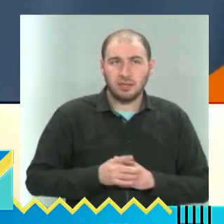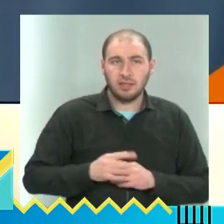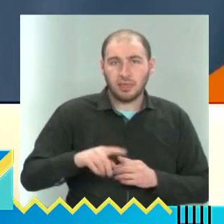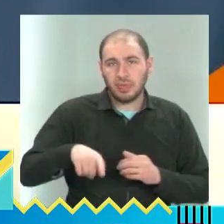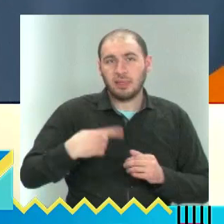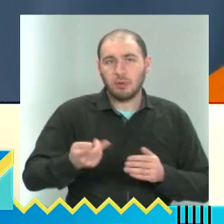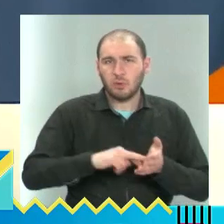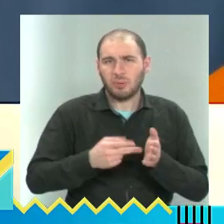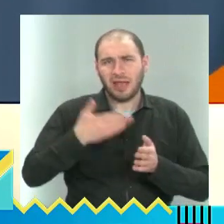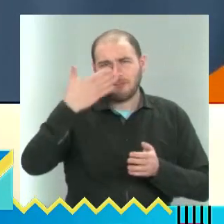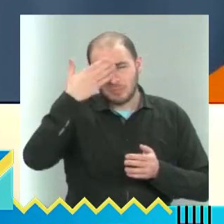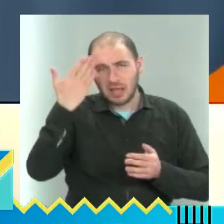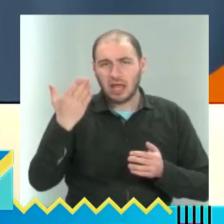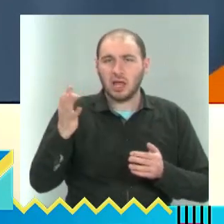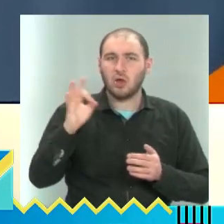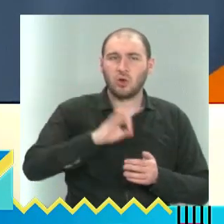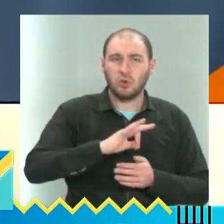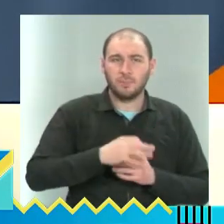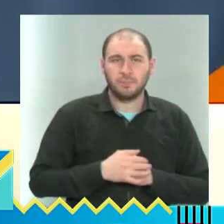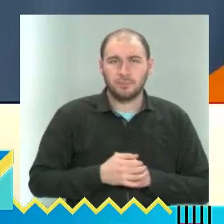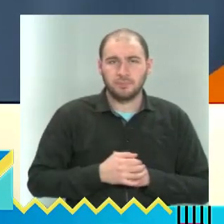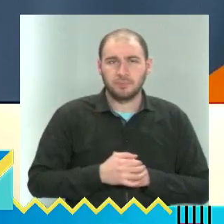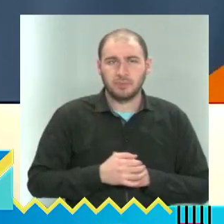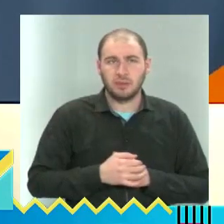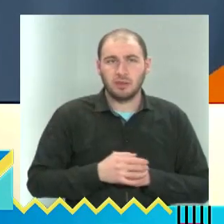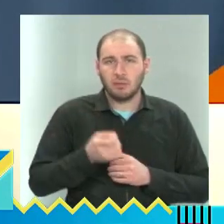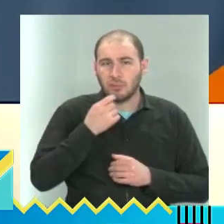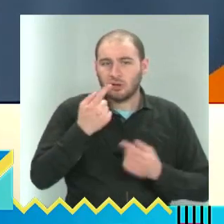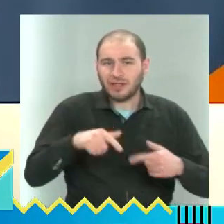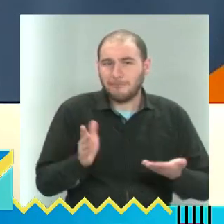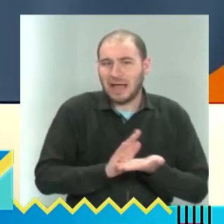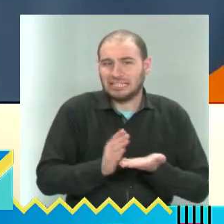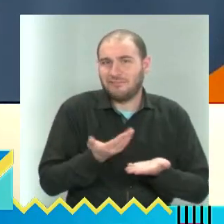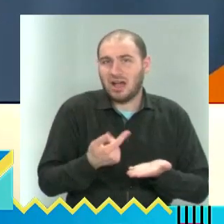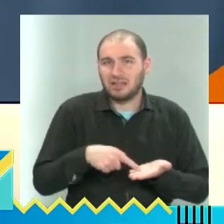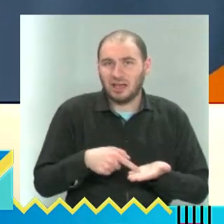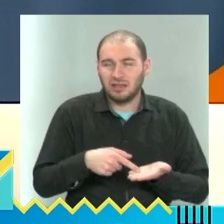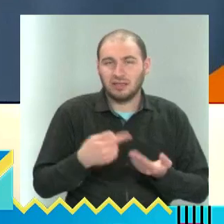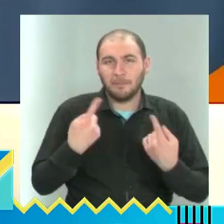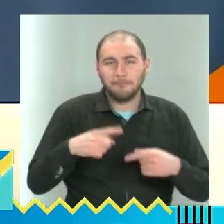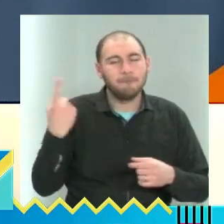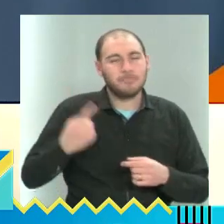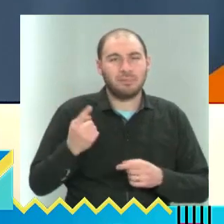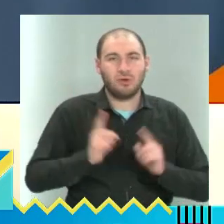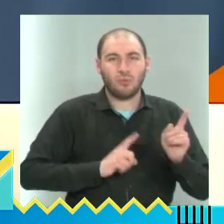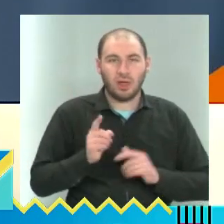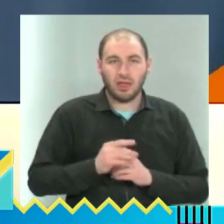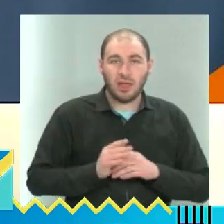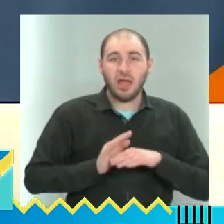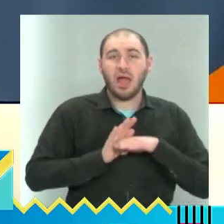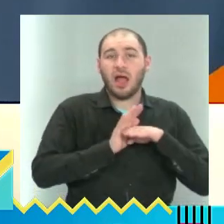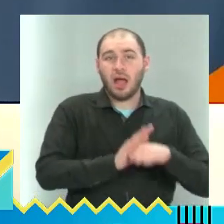consecuencia algunas enfermedades o algunas, digamos, faltas de atenciones básicas. Entonces, bueno, lo primero que se busca por ahí es